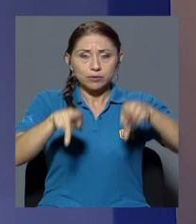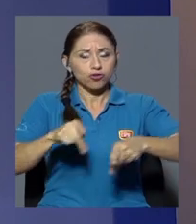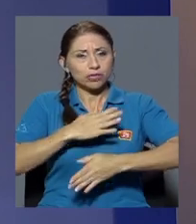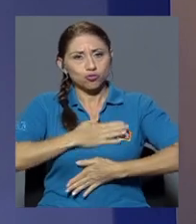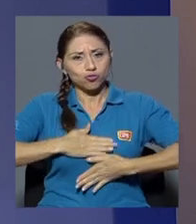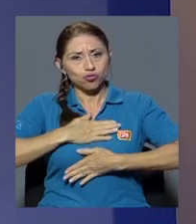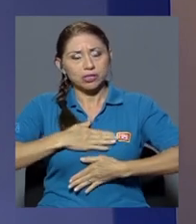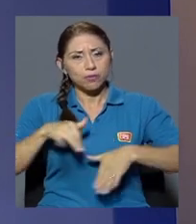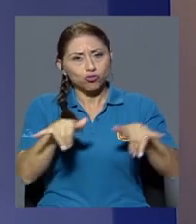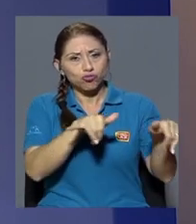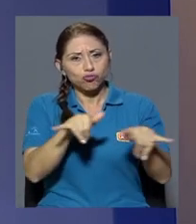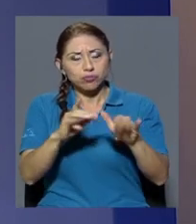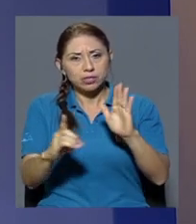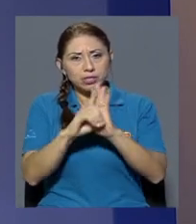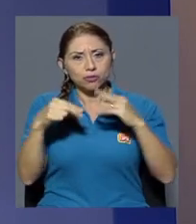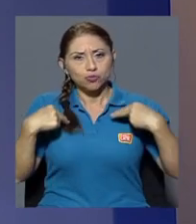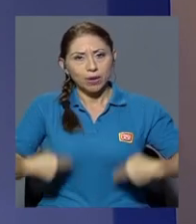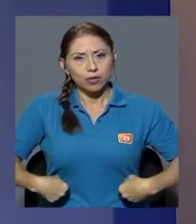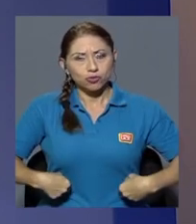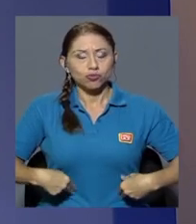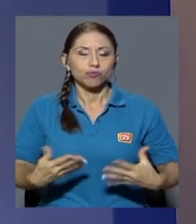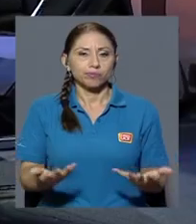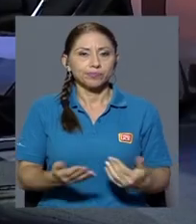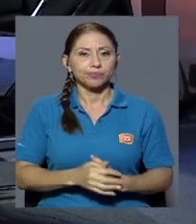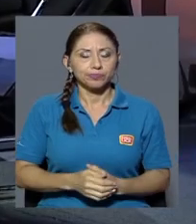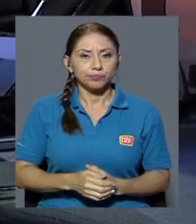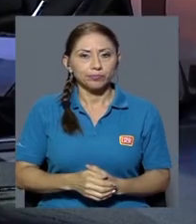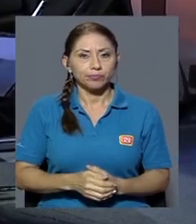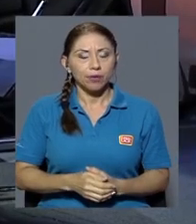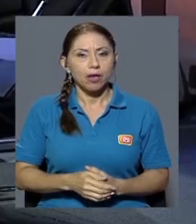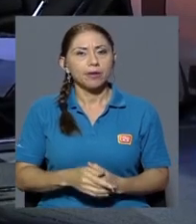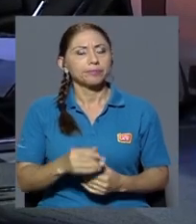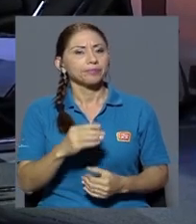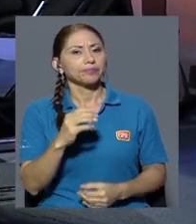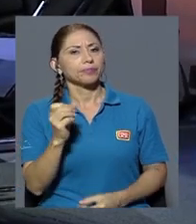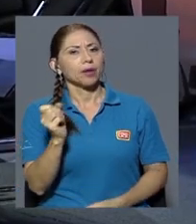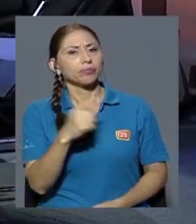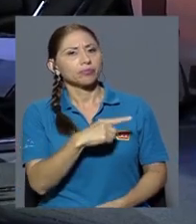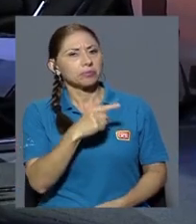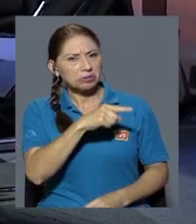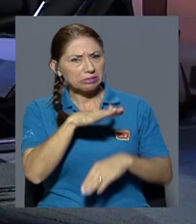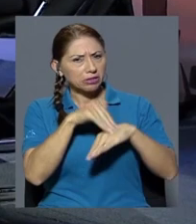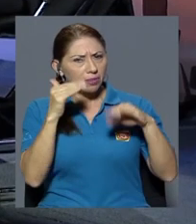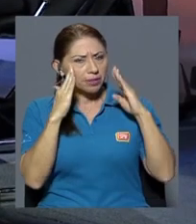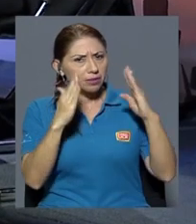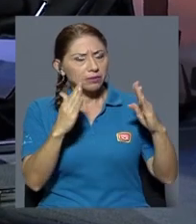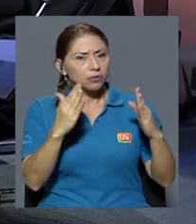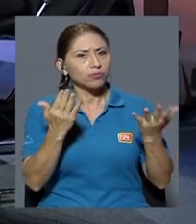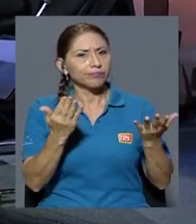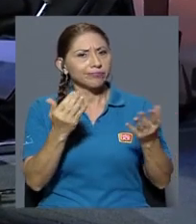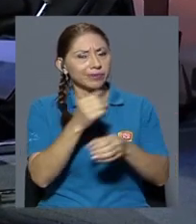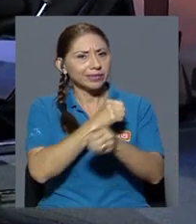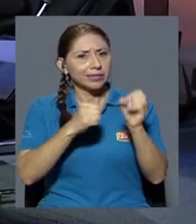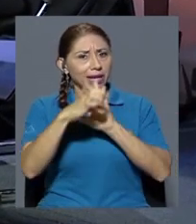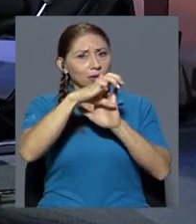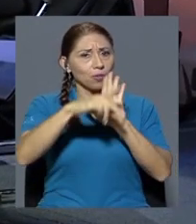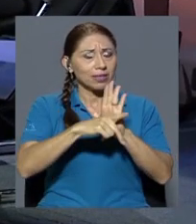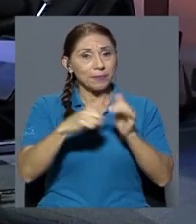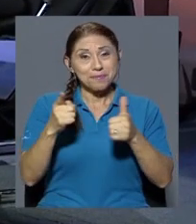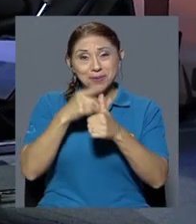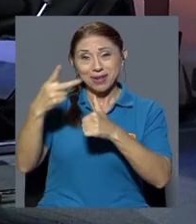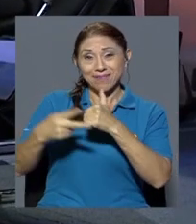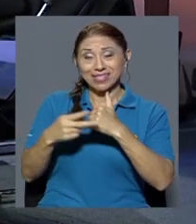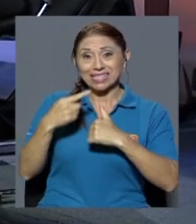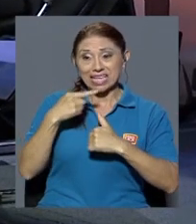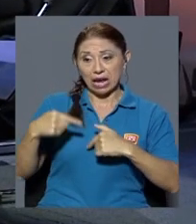hemos de los derechos humanos y su pleno disfrute y diego no le llama la atención que la sala por primera vez diga que